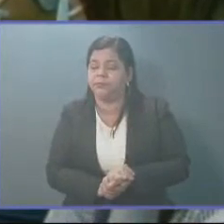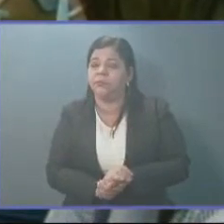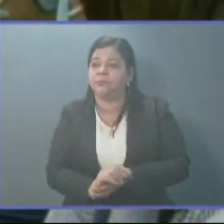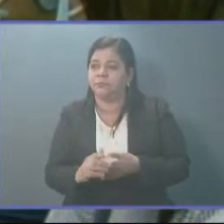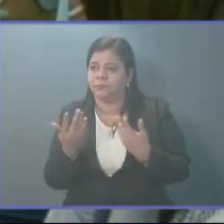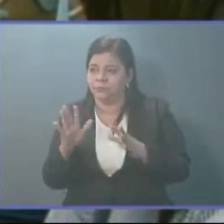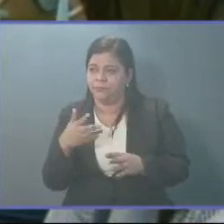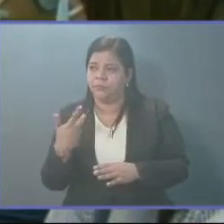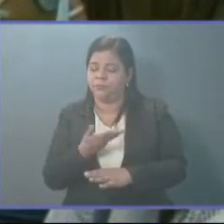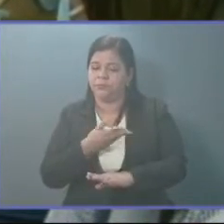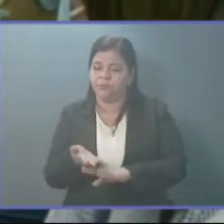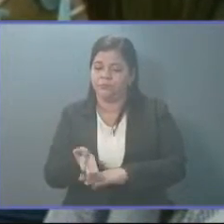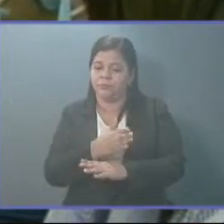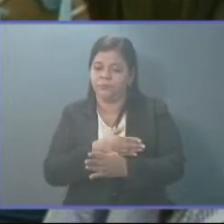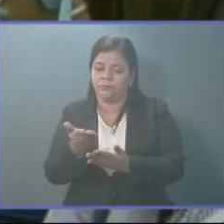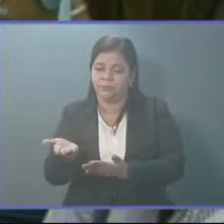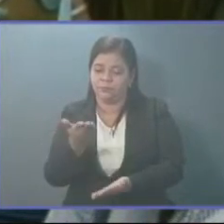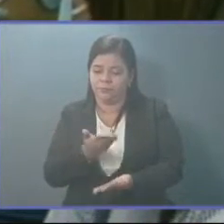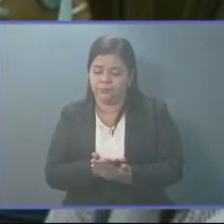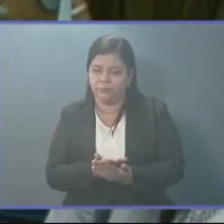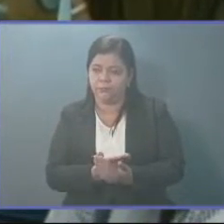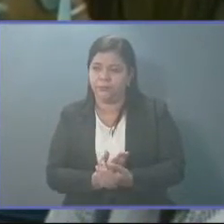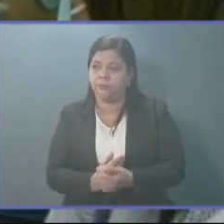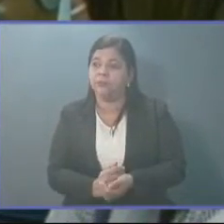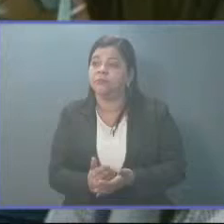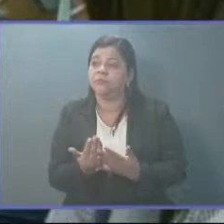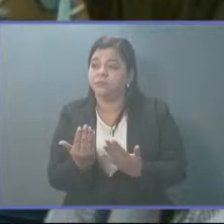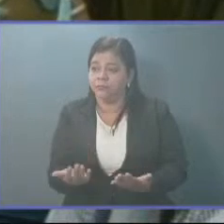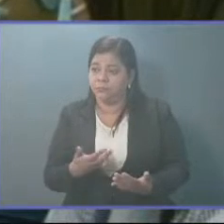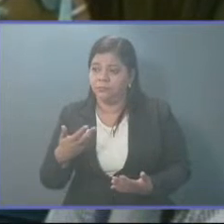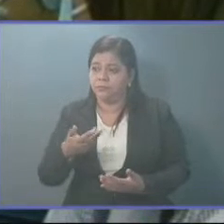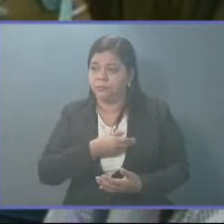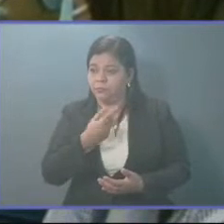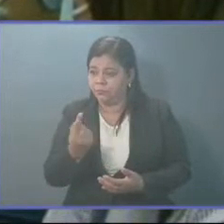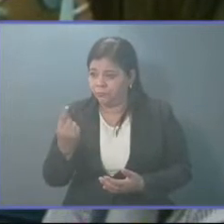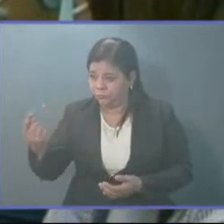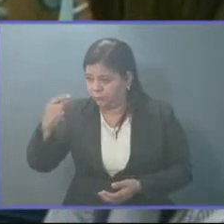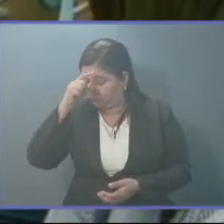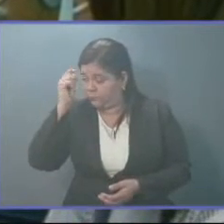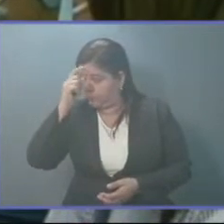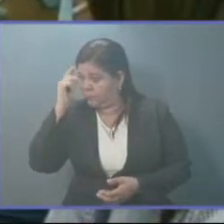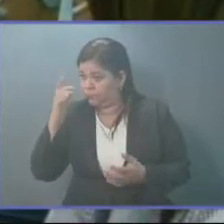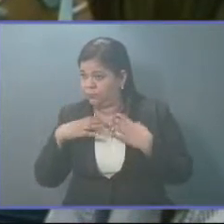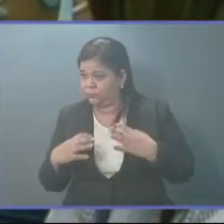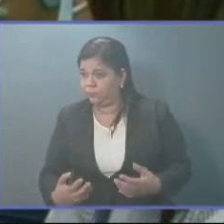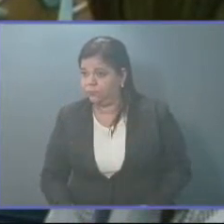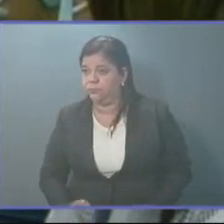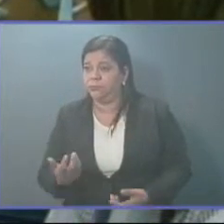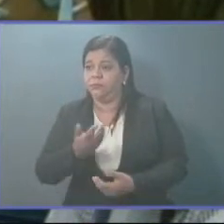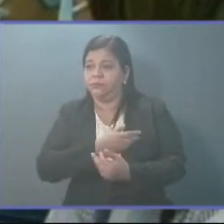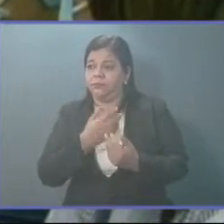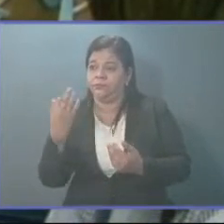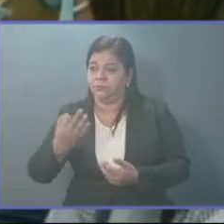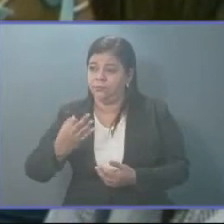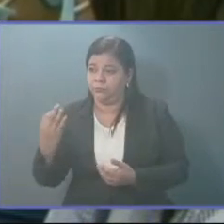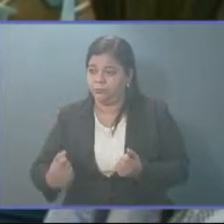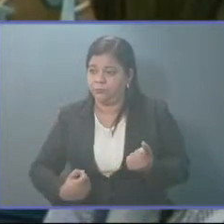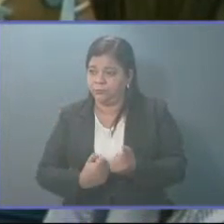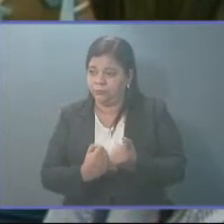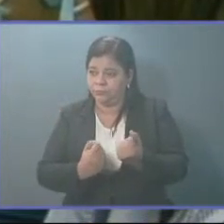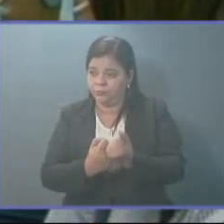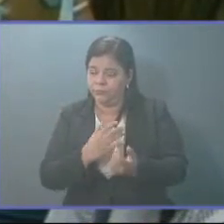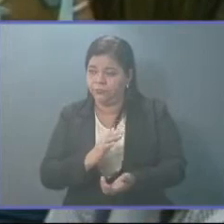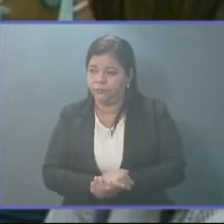están proponiéndonos, porque es el sentir de nuestros empleados públicos. Hay que apoyarlos y esa